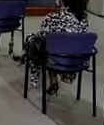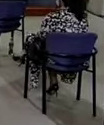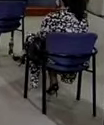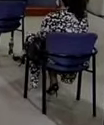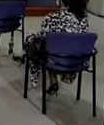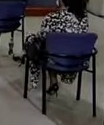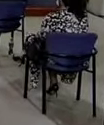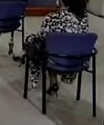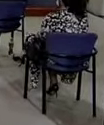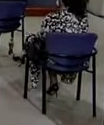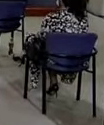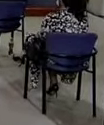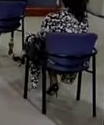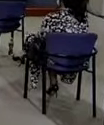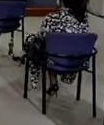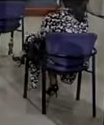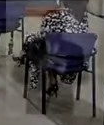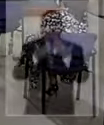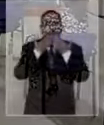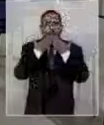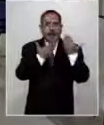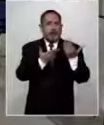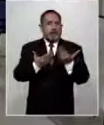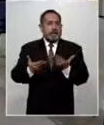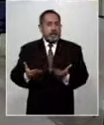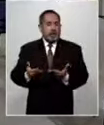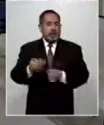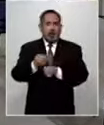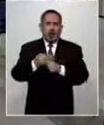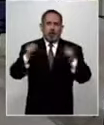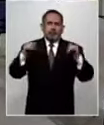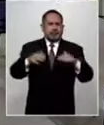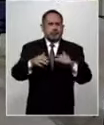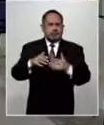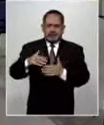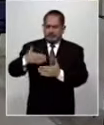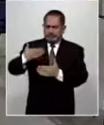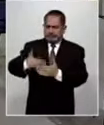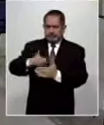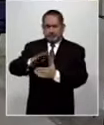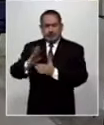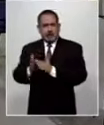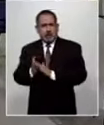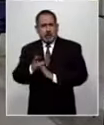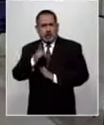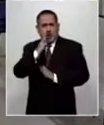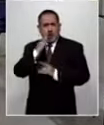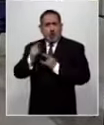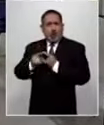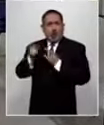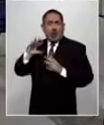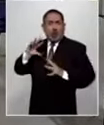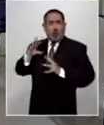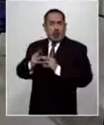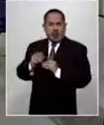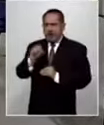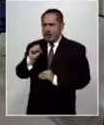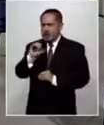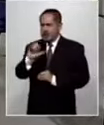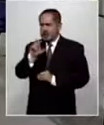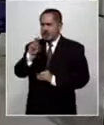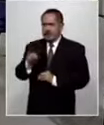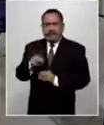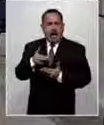Sean todas y todos bienvenidos a la presentación de los acervos de la Suprema Corte de Justicia de la Nación en el